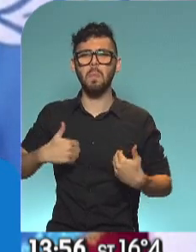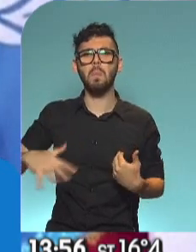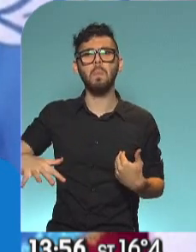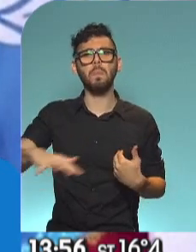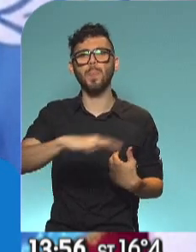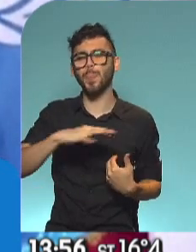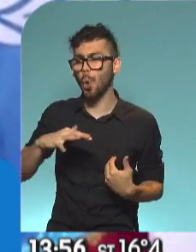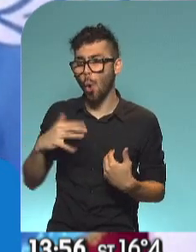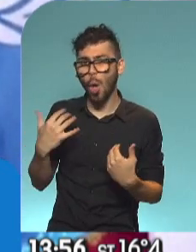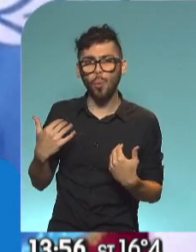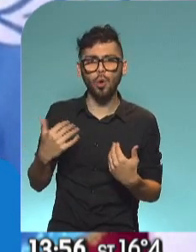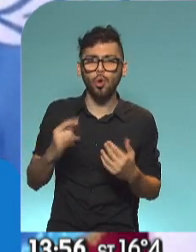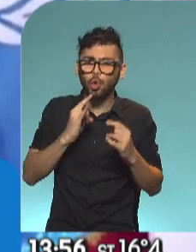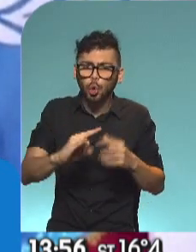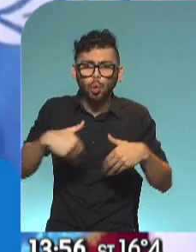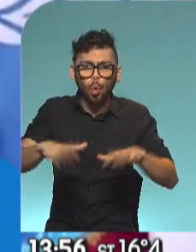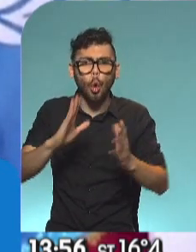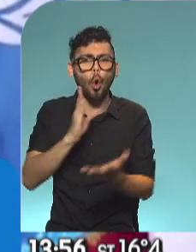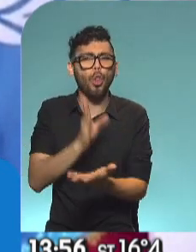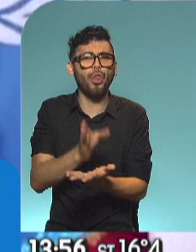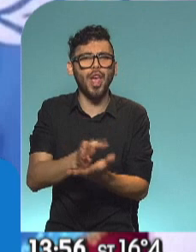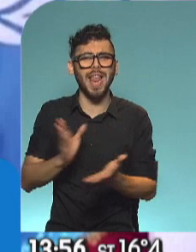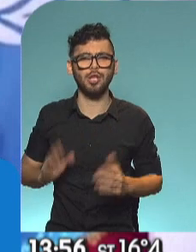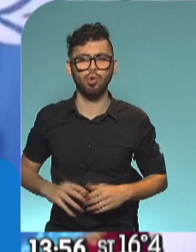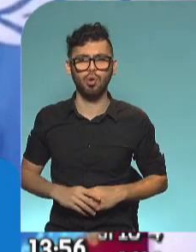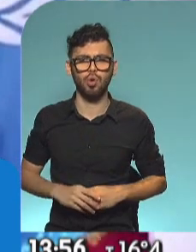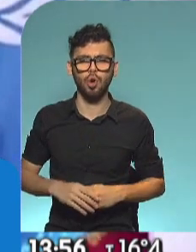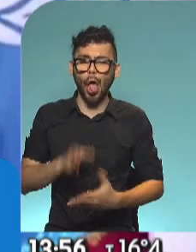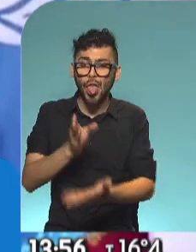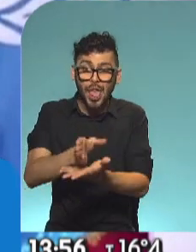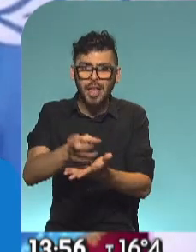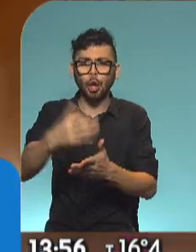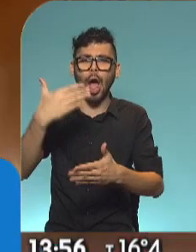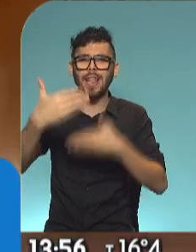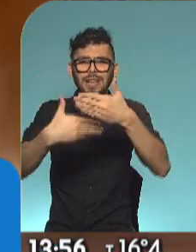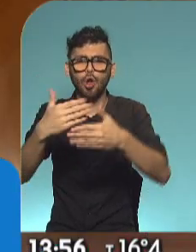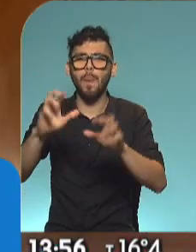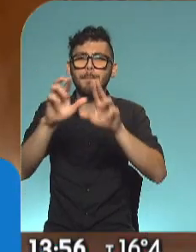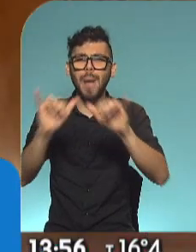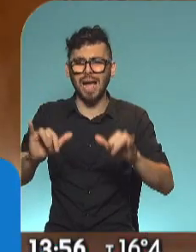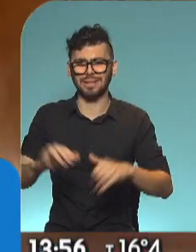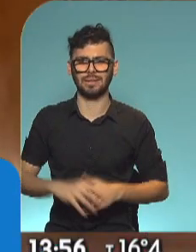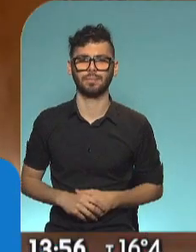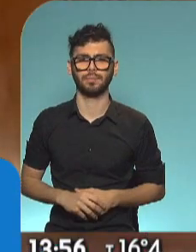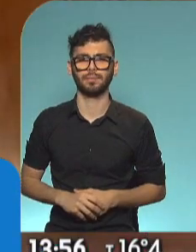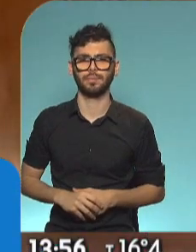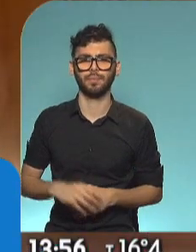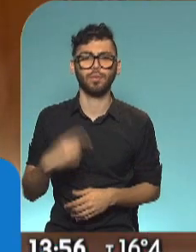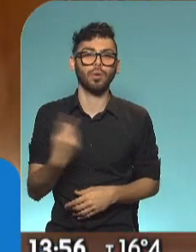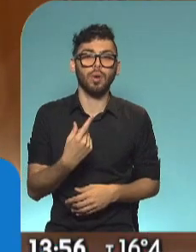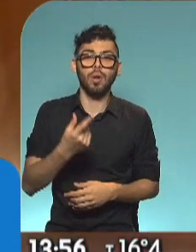ejercer su propio derecho, el derecho al desarrollo y a la paz. Con lo que estamos invirtiendo